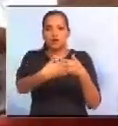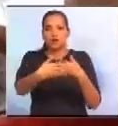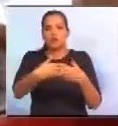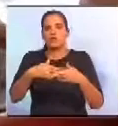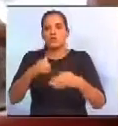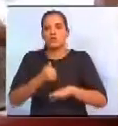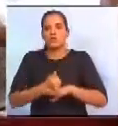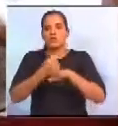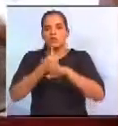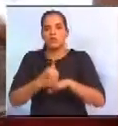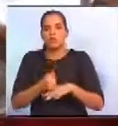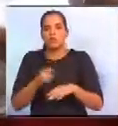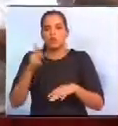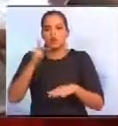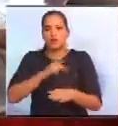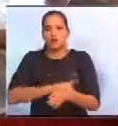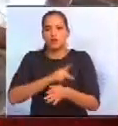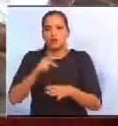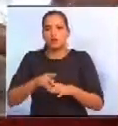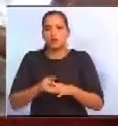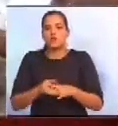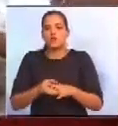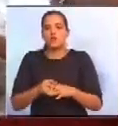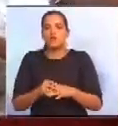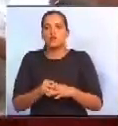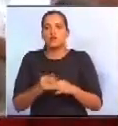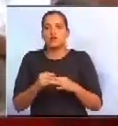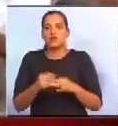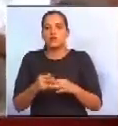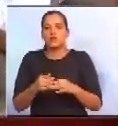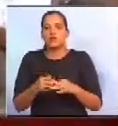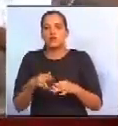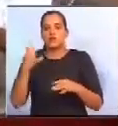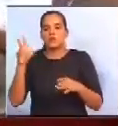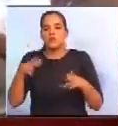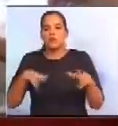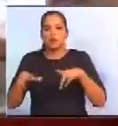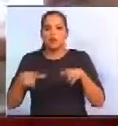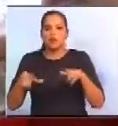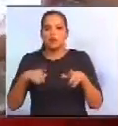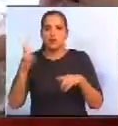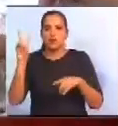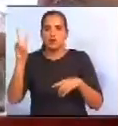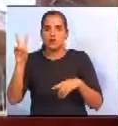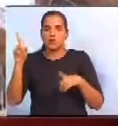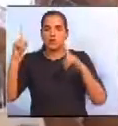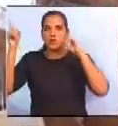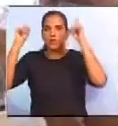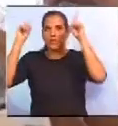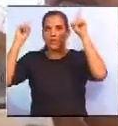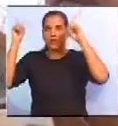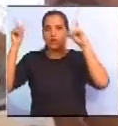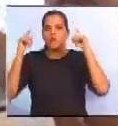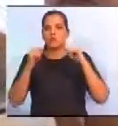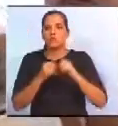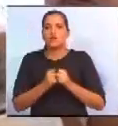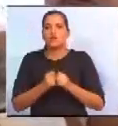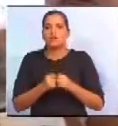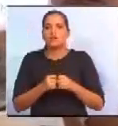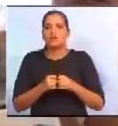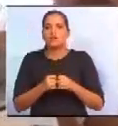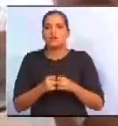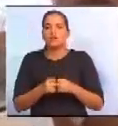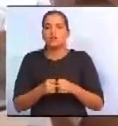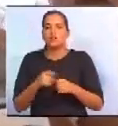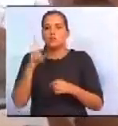autoridad portuaria. Y en la parte de la entrada a mano izquierda van a estar ubicadas 2 discotecas más, como es la Mango Biche y Aguajes. Y